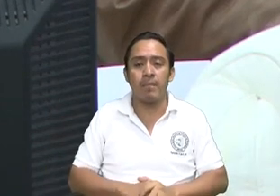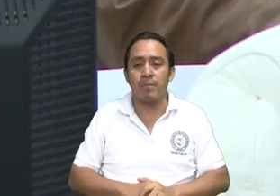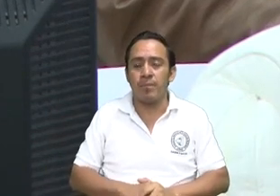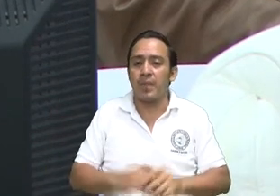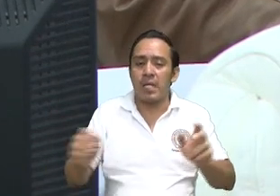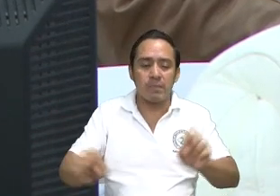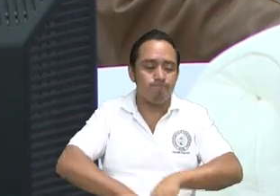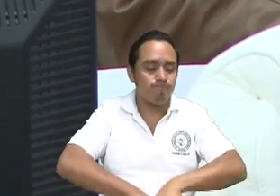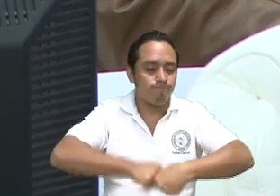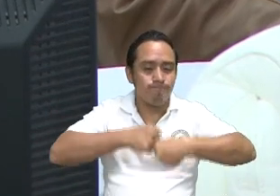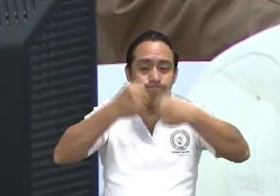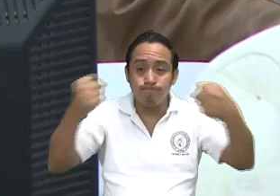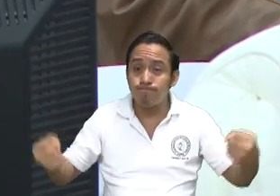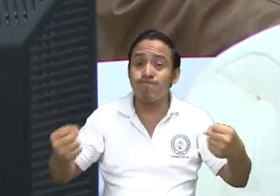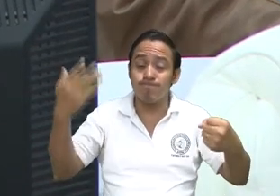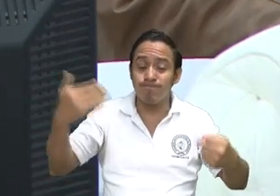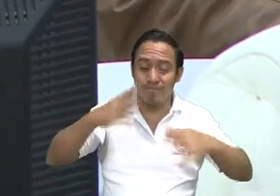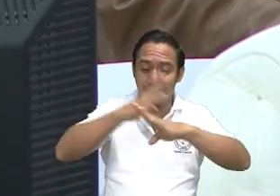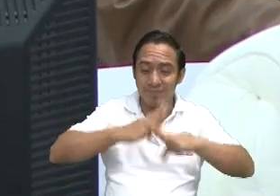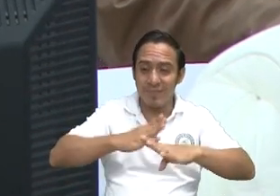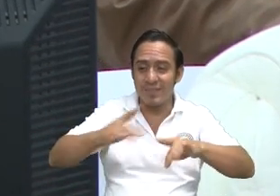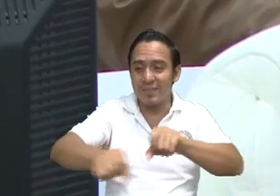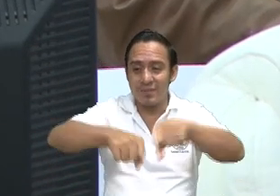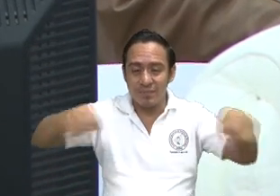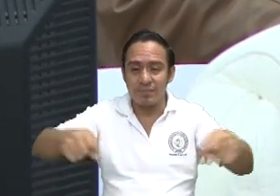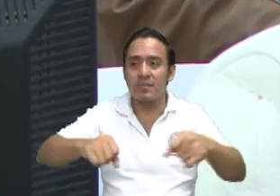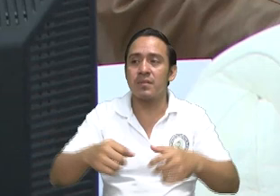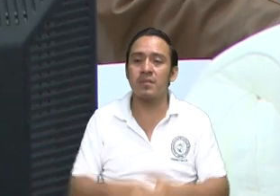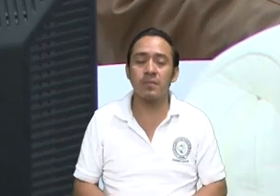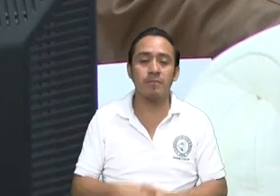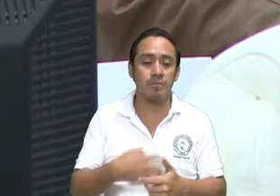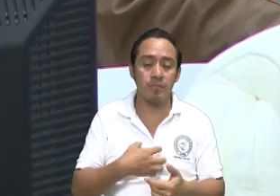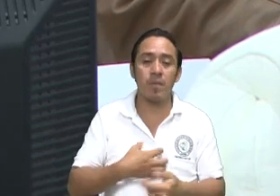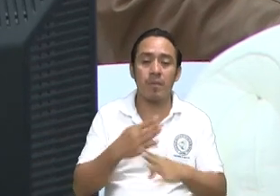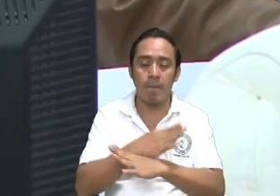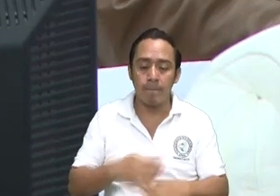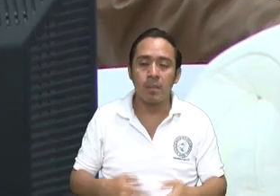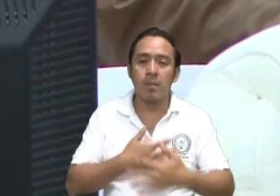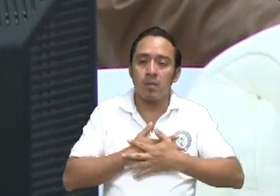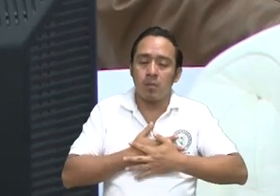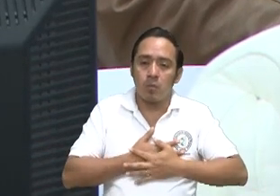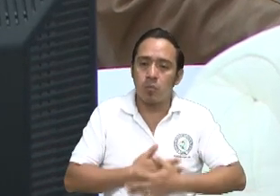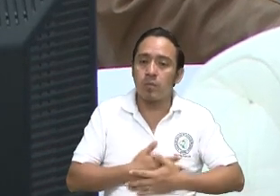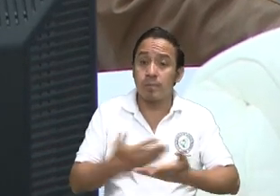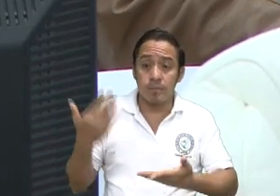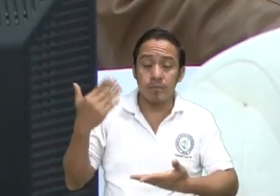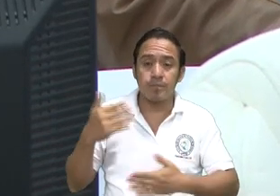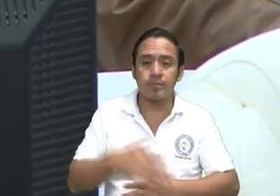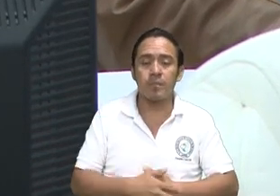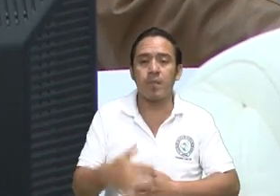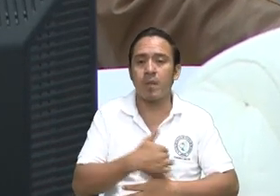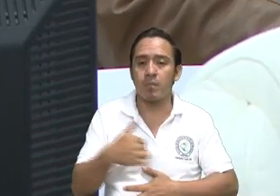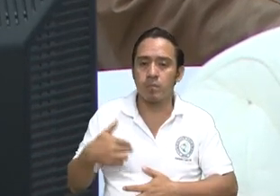quebrantaron la armonía en la que vivíamos, nos arrebataron la paz y la tranquilidad,